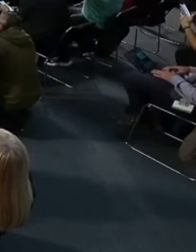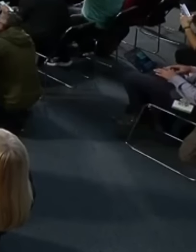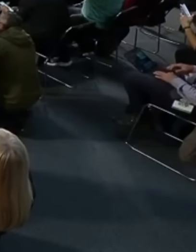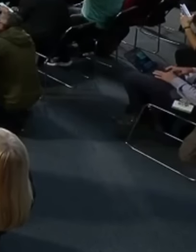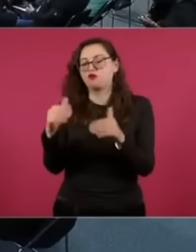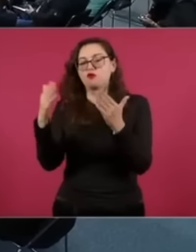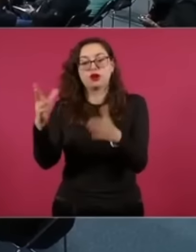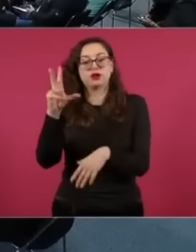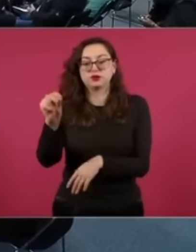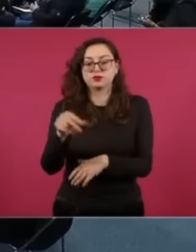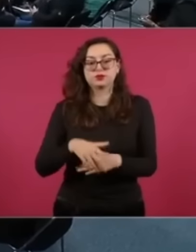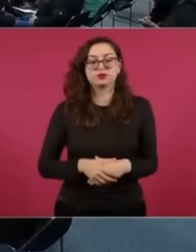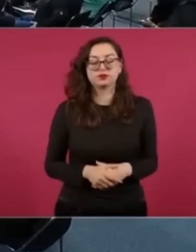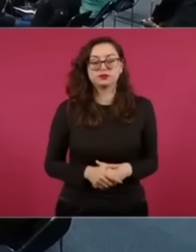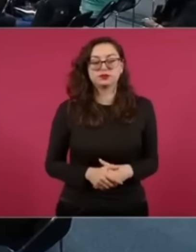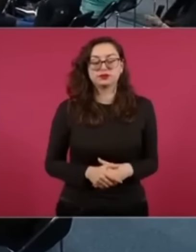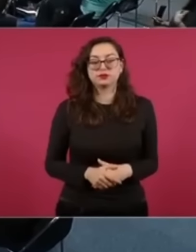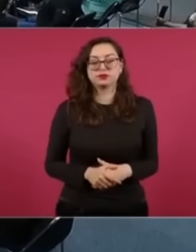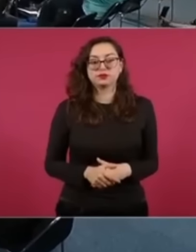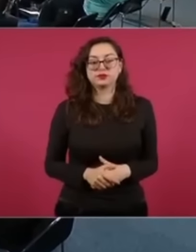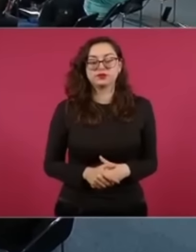A ver qué opina.